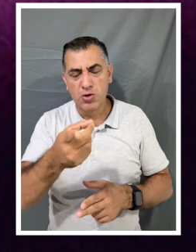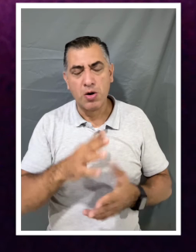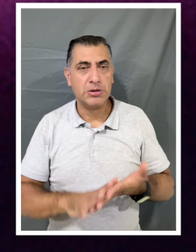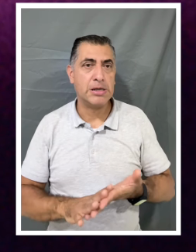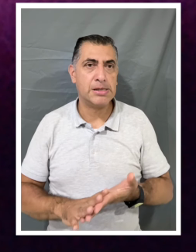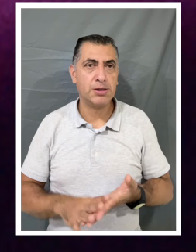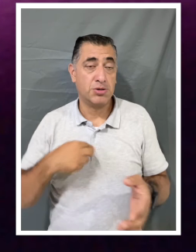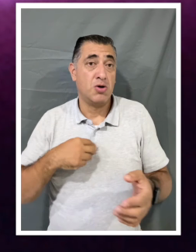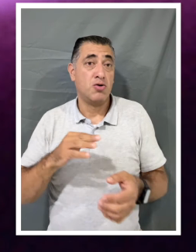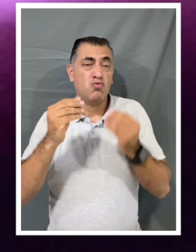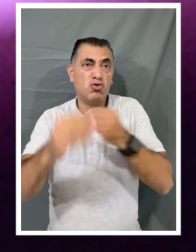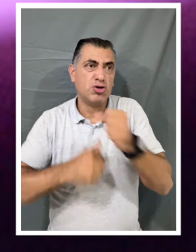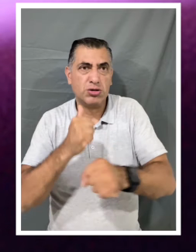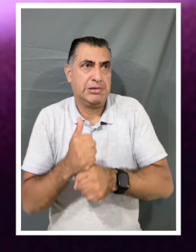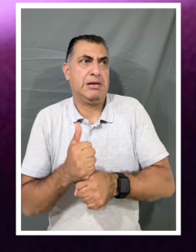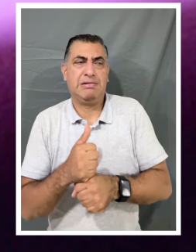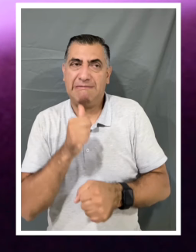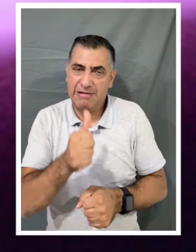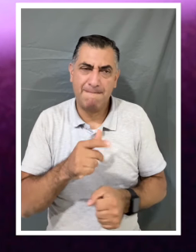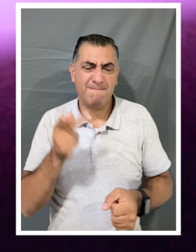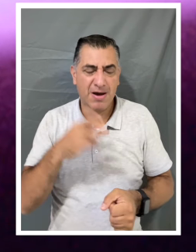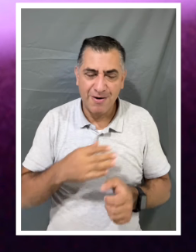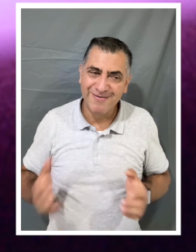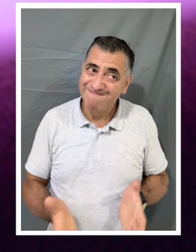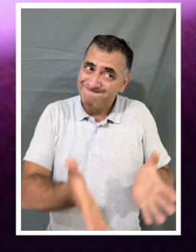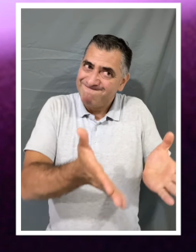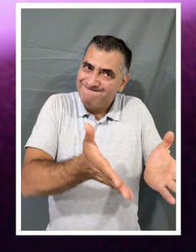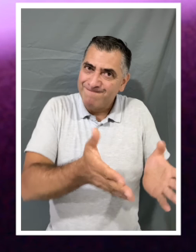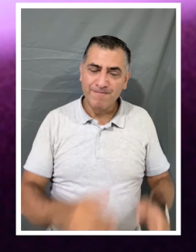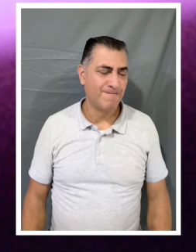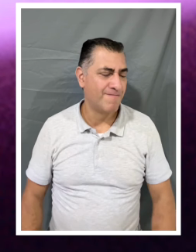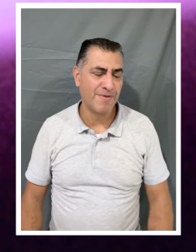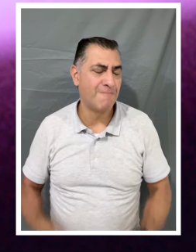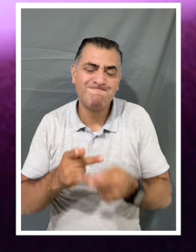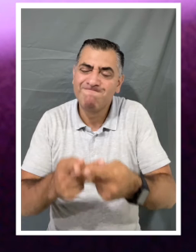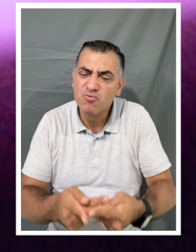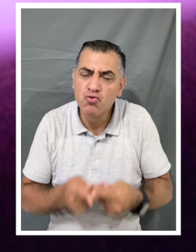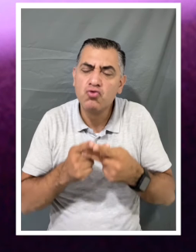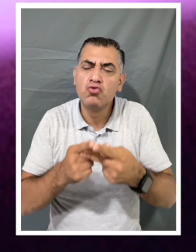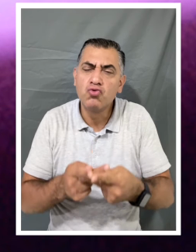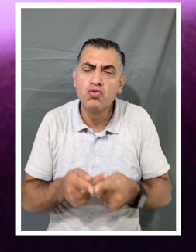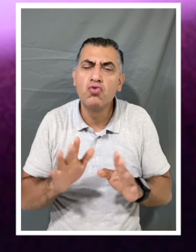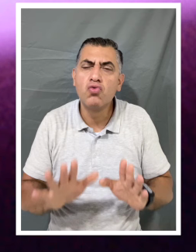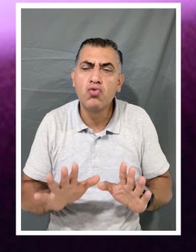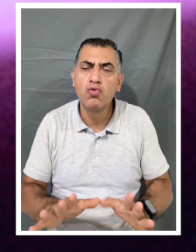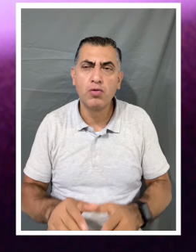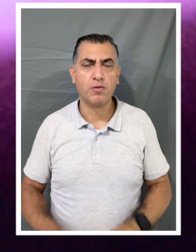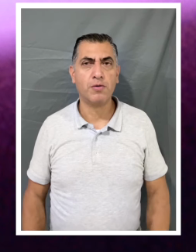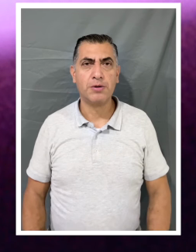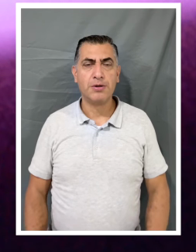me espero a Dios voy a tener 40 años y no me va a dar a nadie mejor me aplico no qui no es paciente no cree que Dios va a ver por él